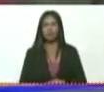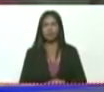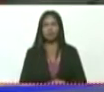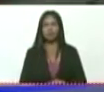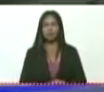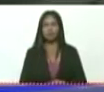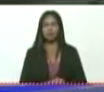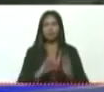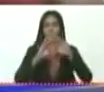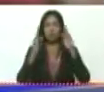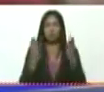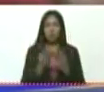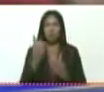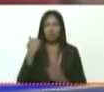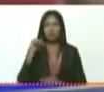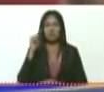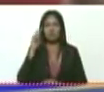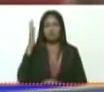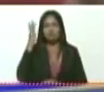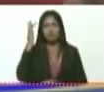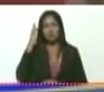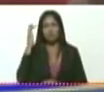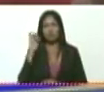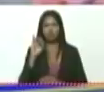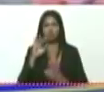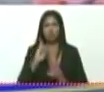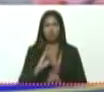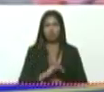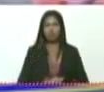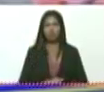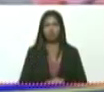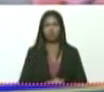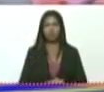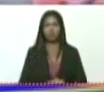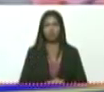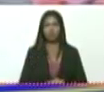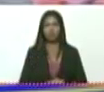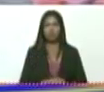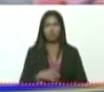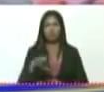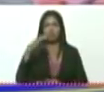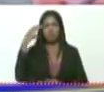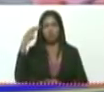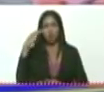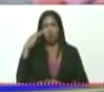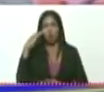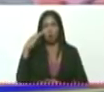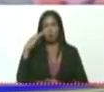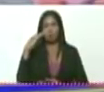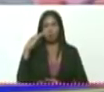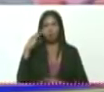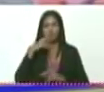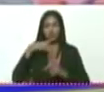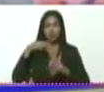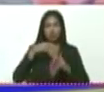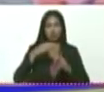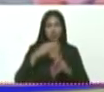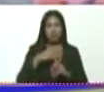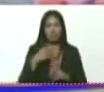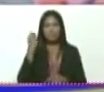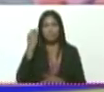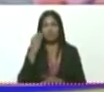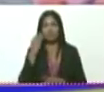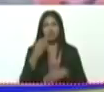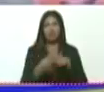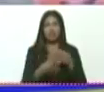Y el mundo debe saberlo, debe saber que desde Colombia se conspira y se